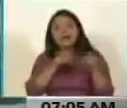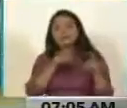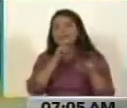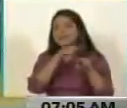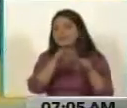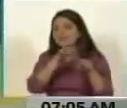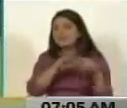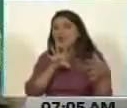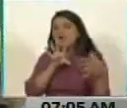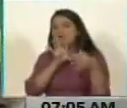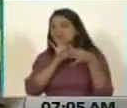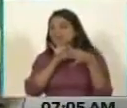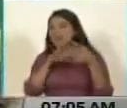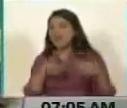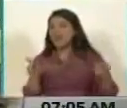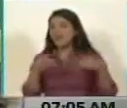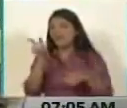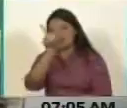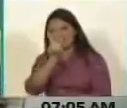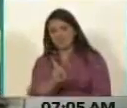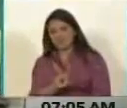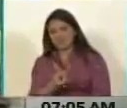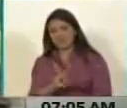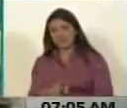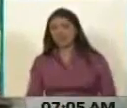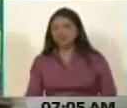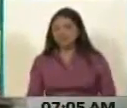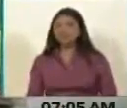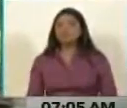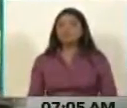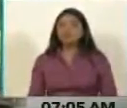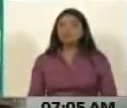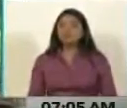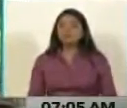música venezolana en su diversidad. En el tema de los pabellones,